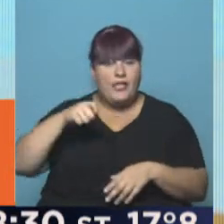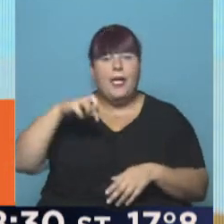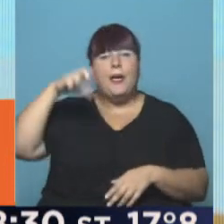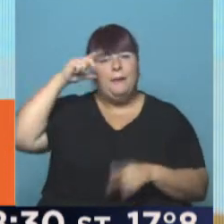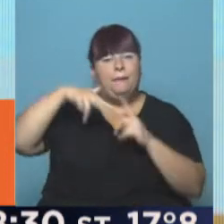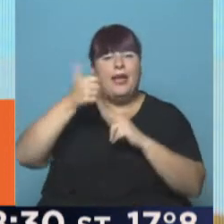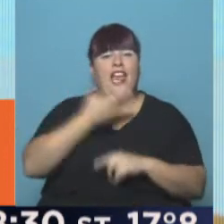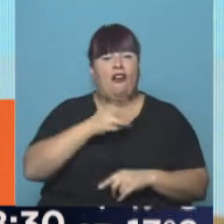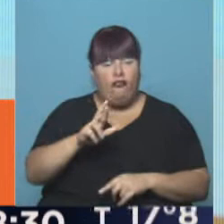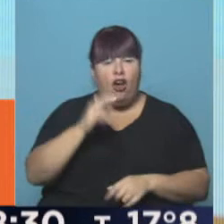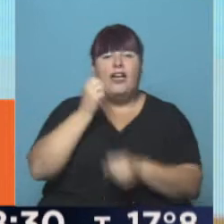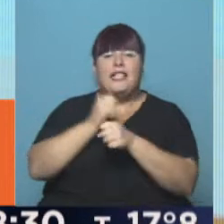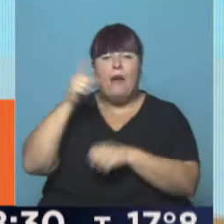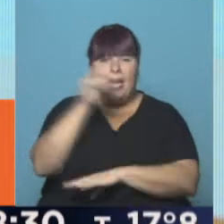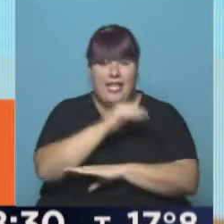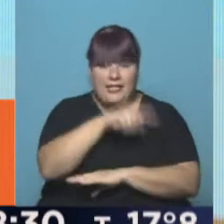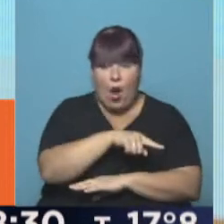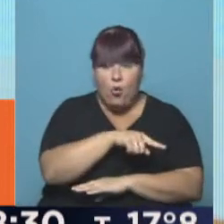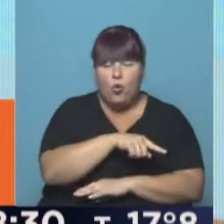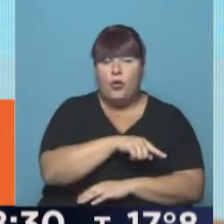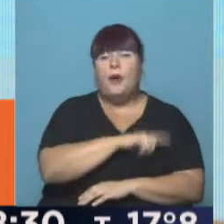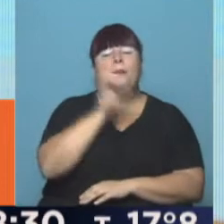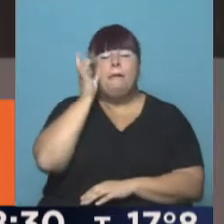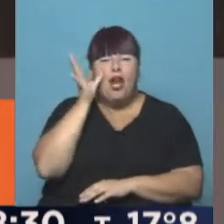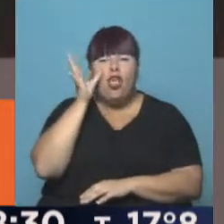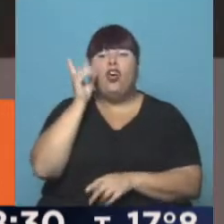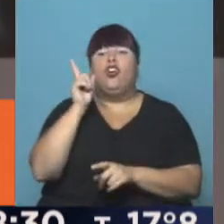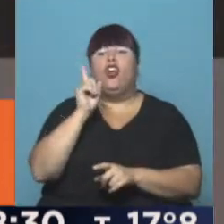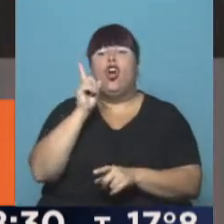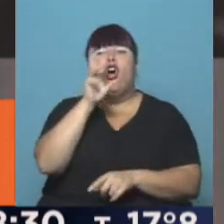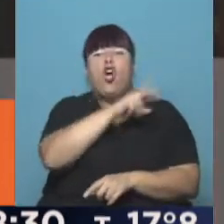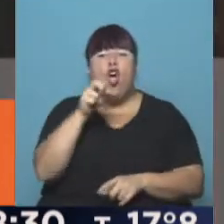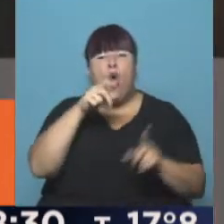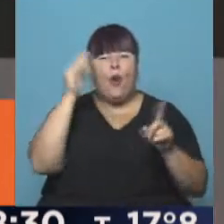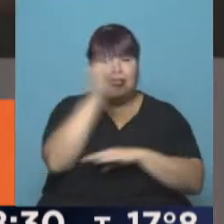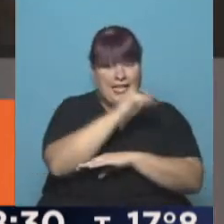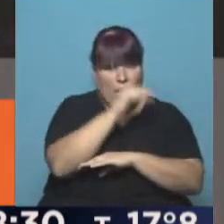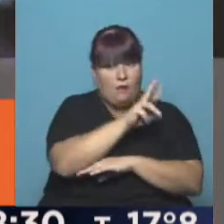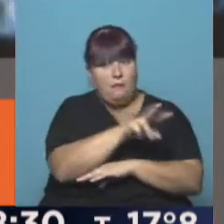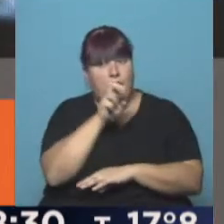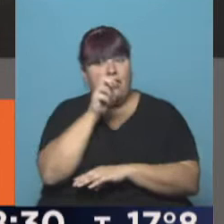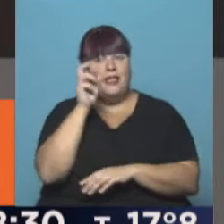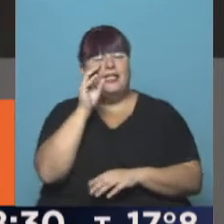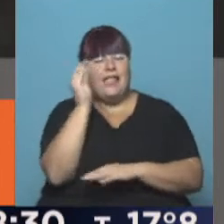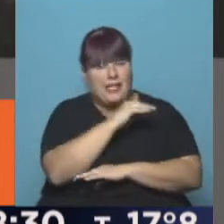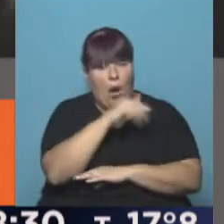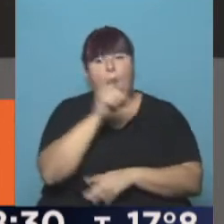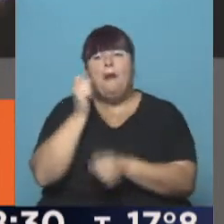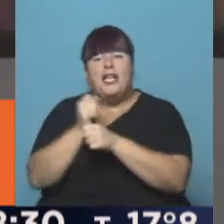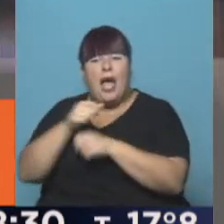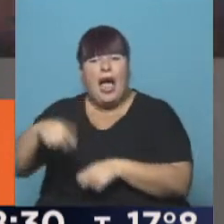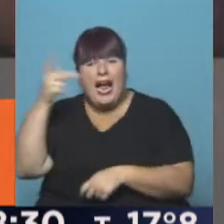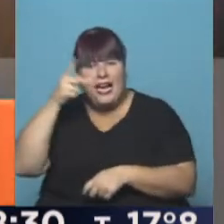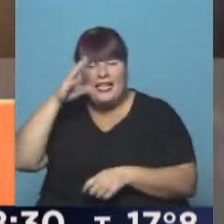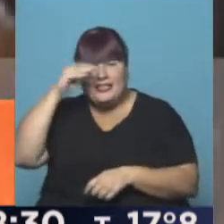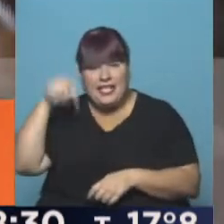peñafort trabaja en santa cruz perdón trabaja en tener unos cobra en santa cruz le saque el dinero santacruceños pero trabaja para